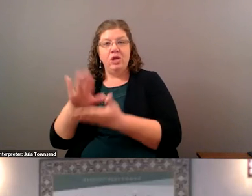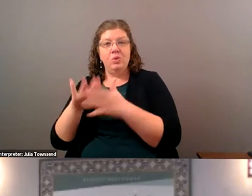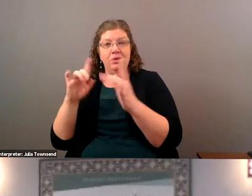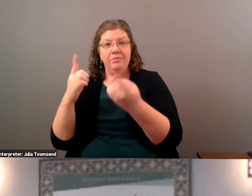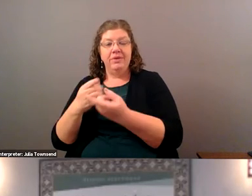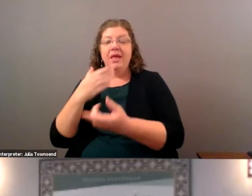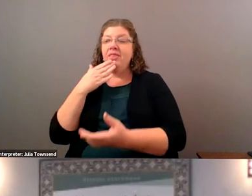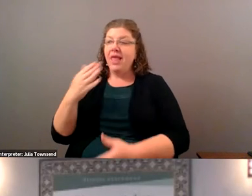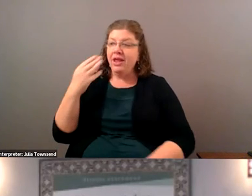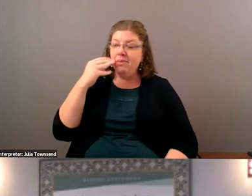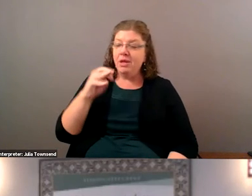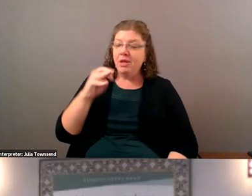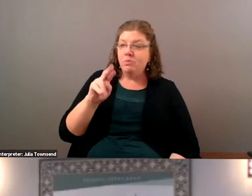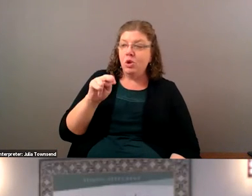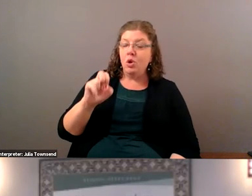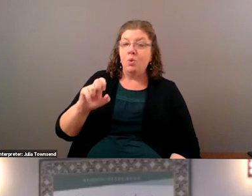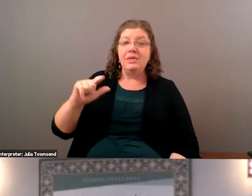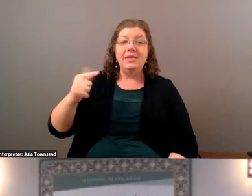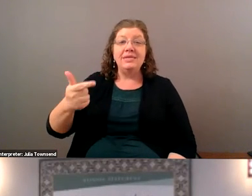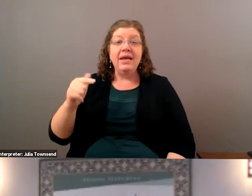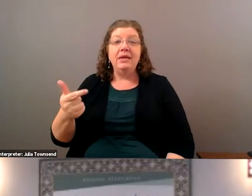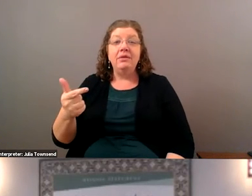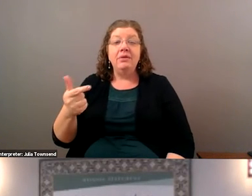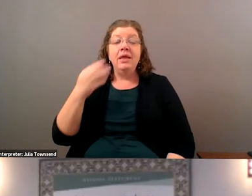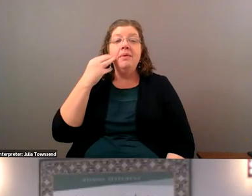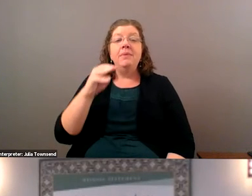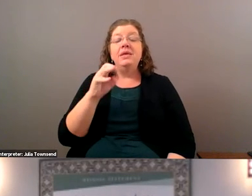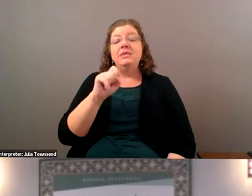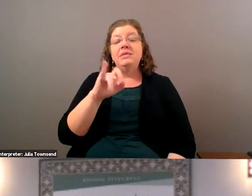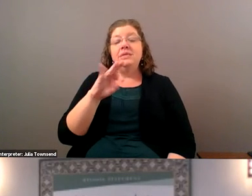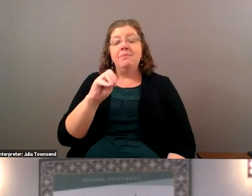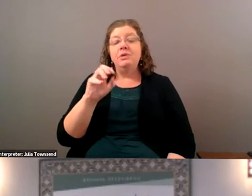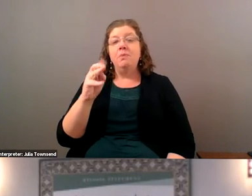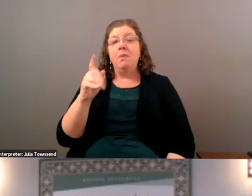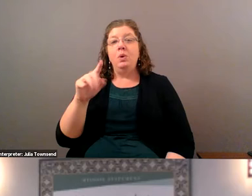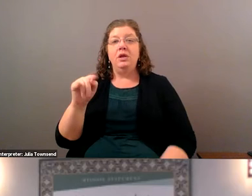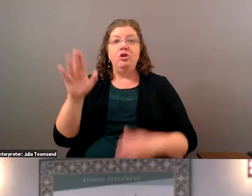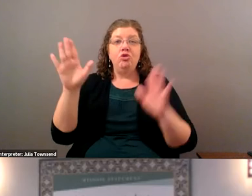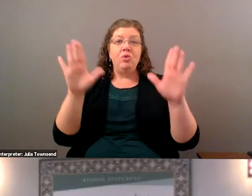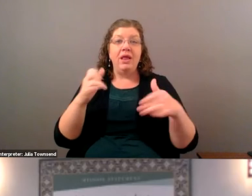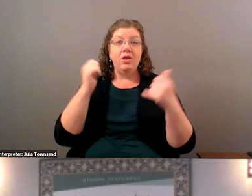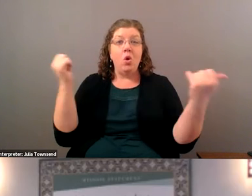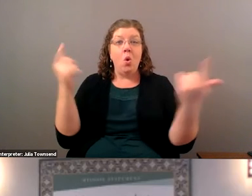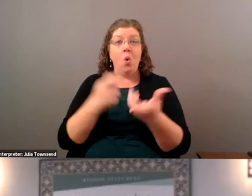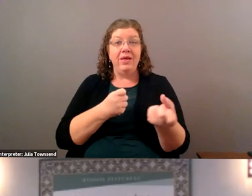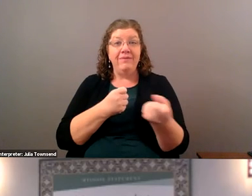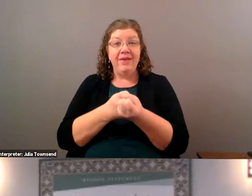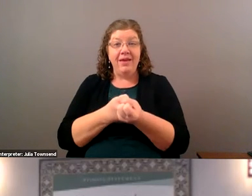Señora Sims-Motten, gracias. Todo el mundo a favor, por favor, levante la mano y diga yo. Yo.